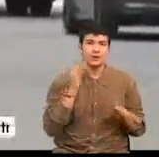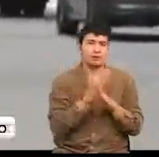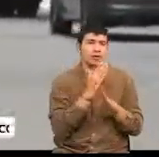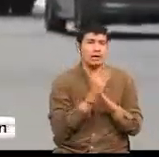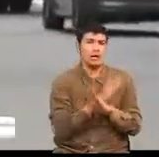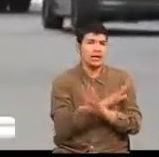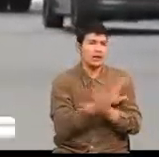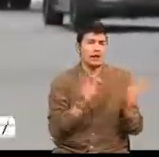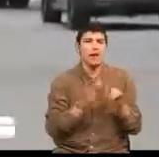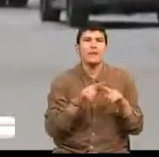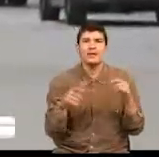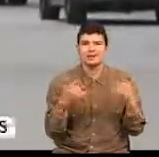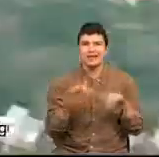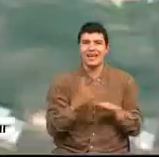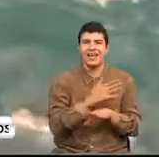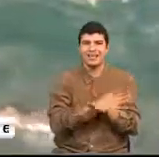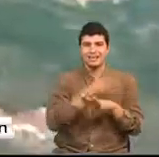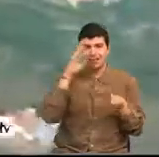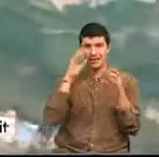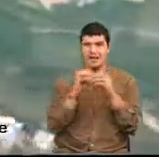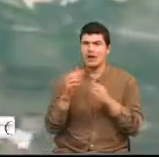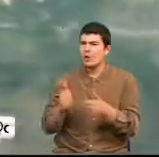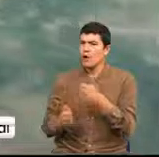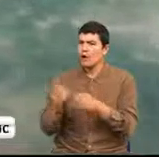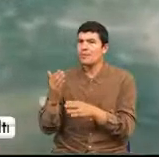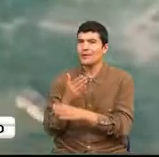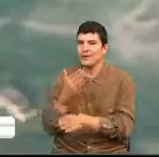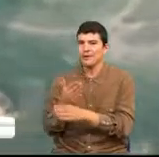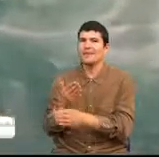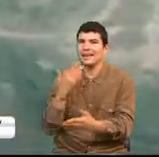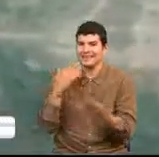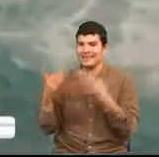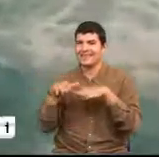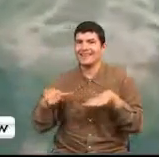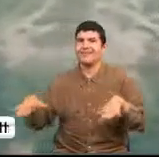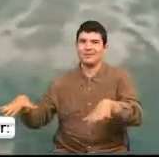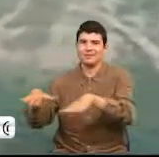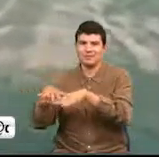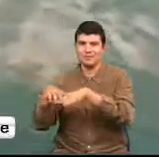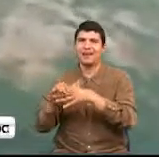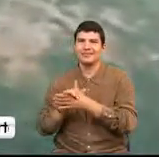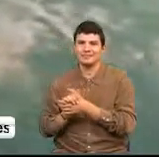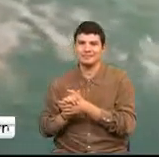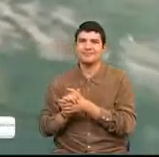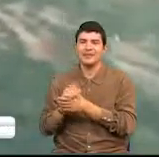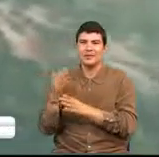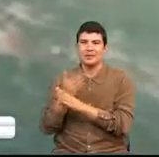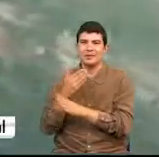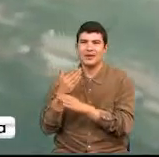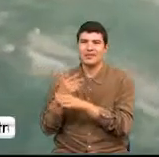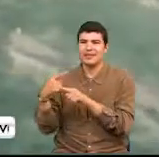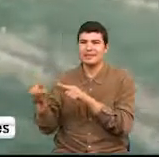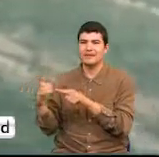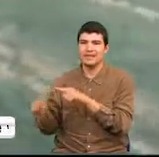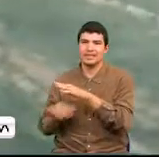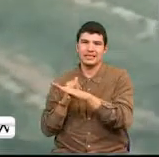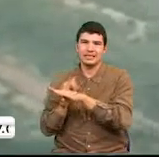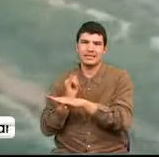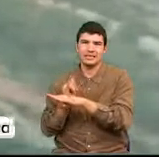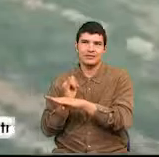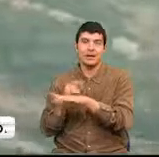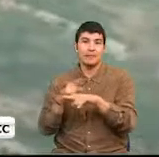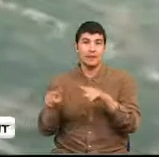ya está consolidado. Quizás son problemas más urbanos. Son problemas urbanos, son problemas que les corresponden a otras instituciones, pero